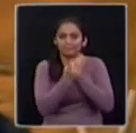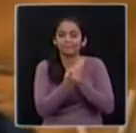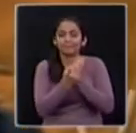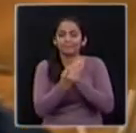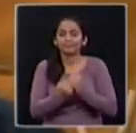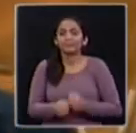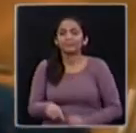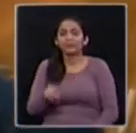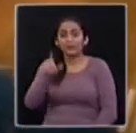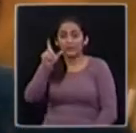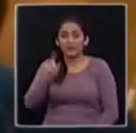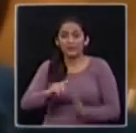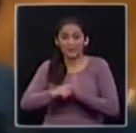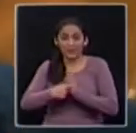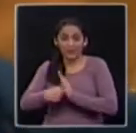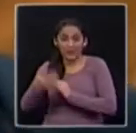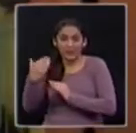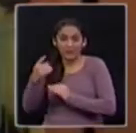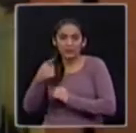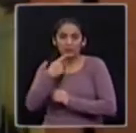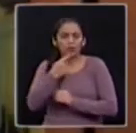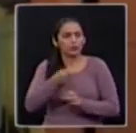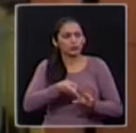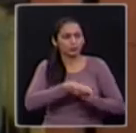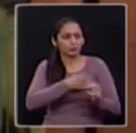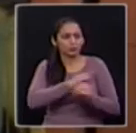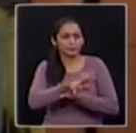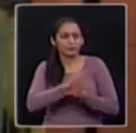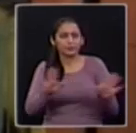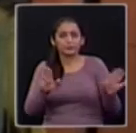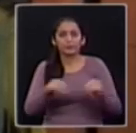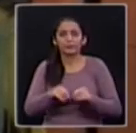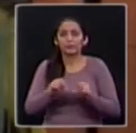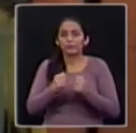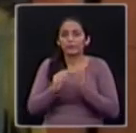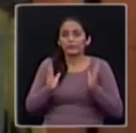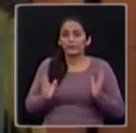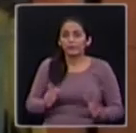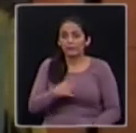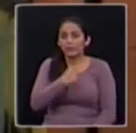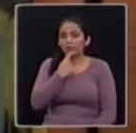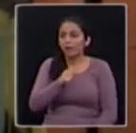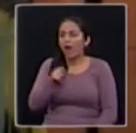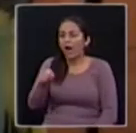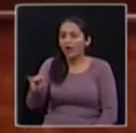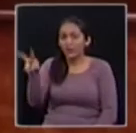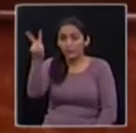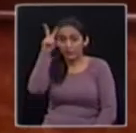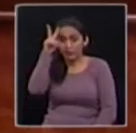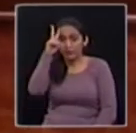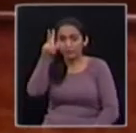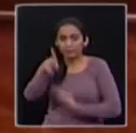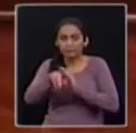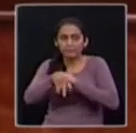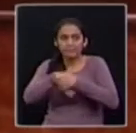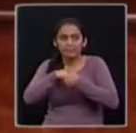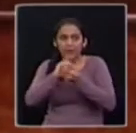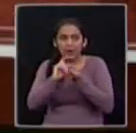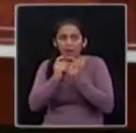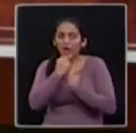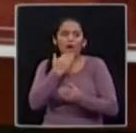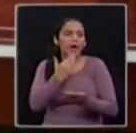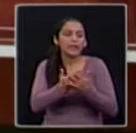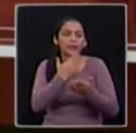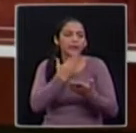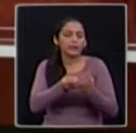Pollitt haya renunciado anticipadamente es visto en Alianza País como una acción calculadora, que sin embargo dicen no debe socavar el